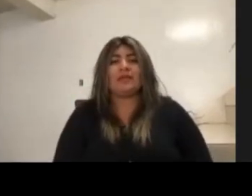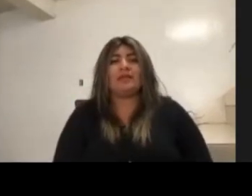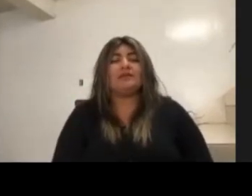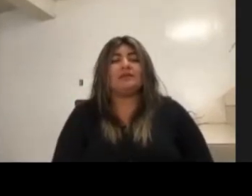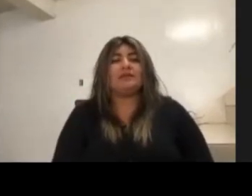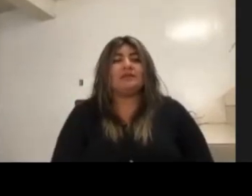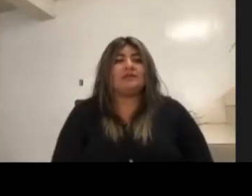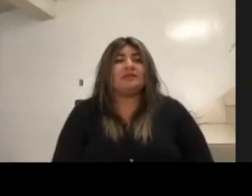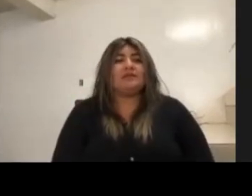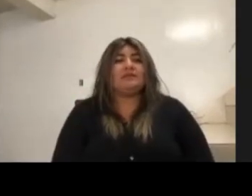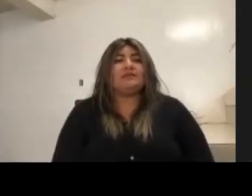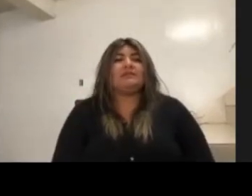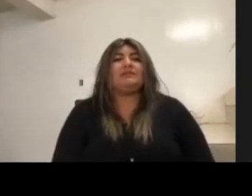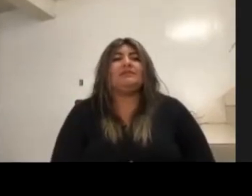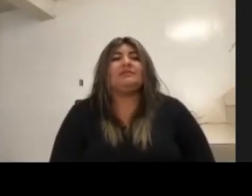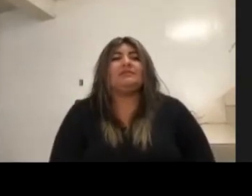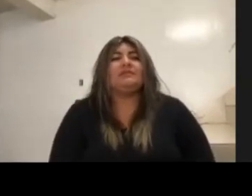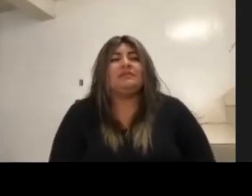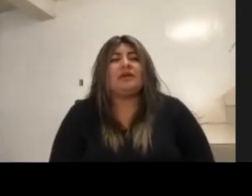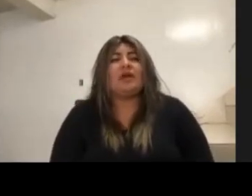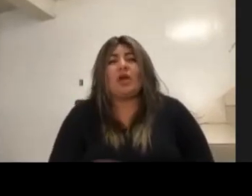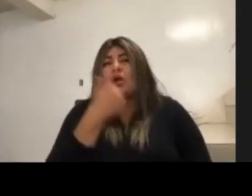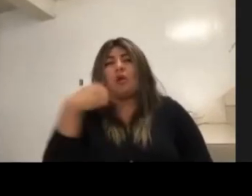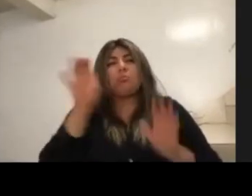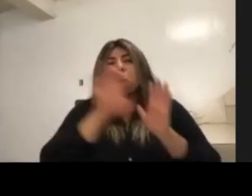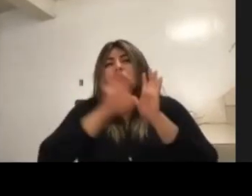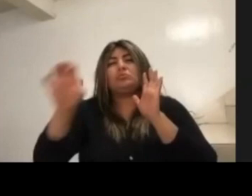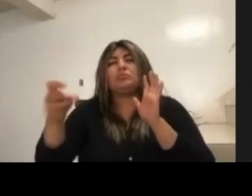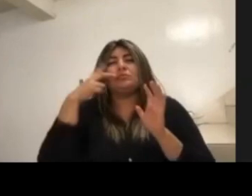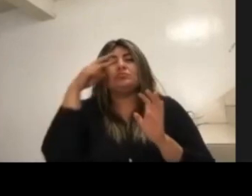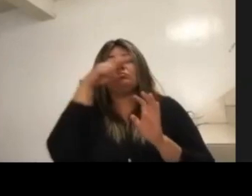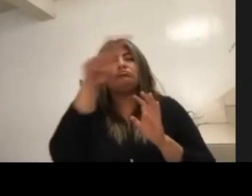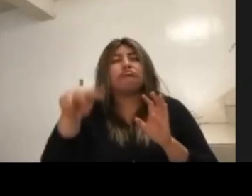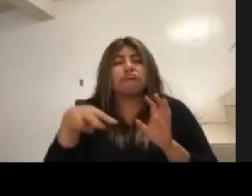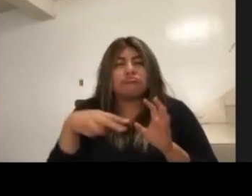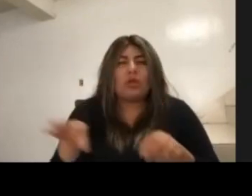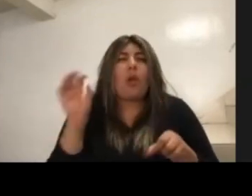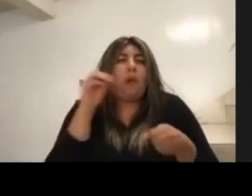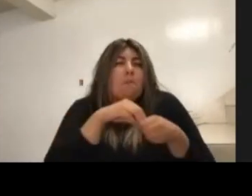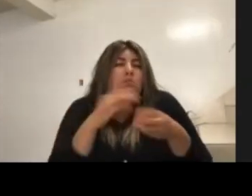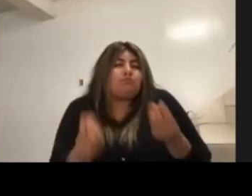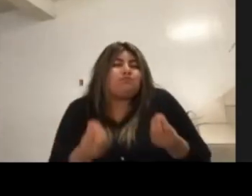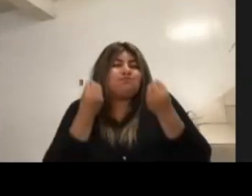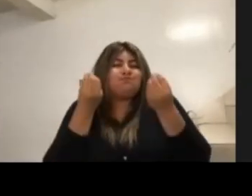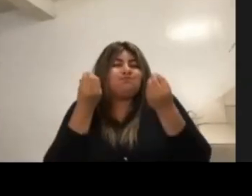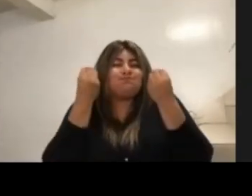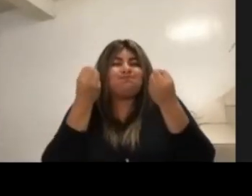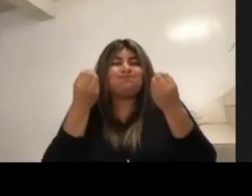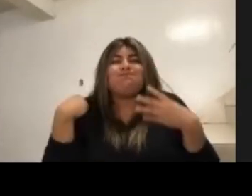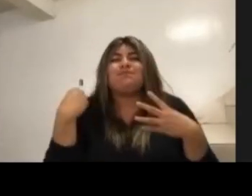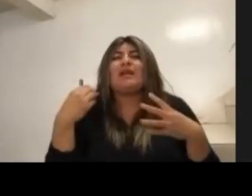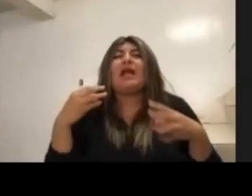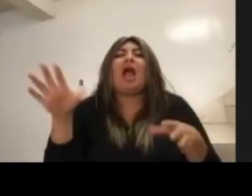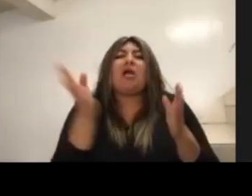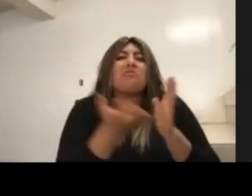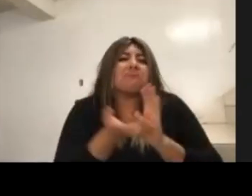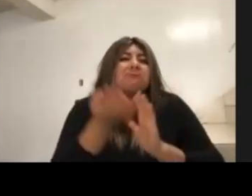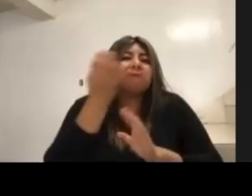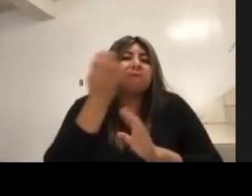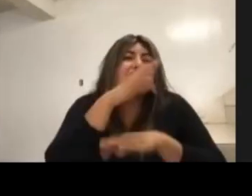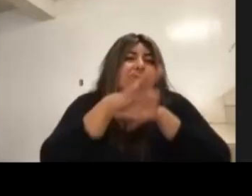Y entonces vamos viendo cómo enriquecen sus conocimientos con el tema de acuerdo a